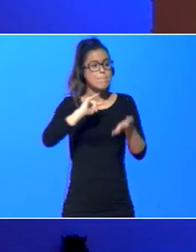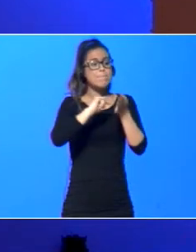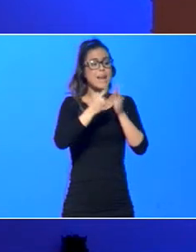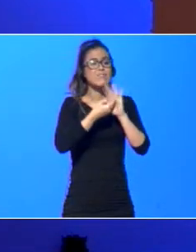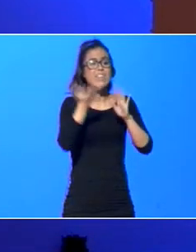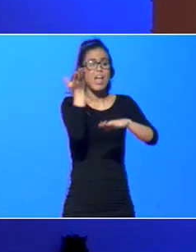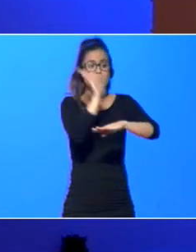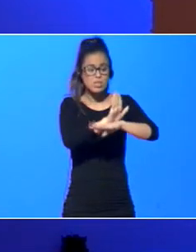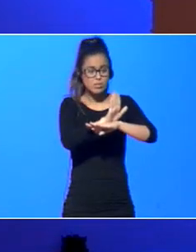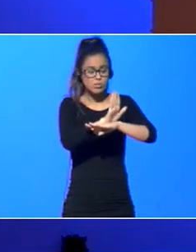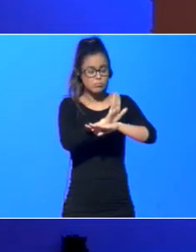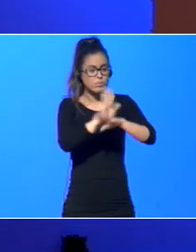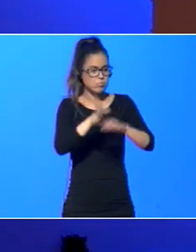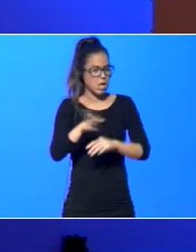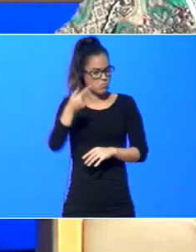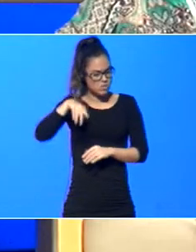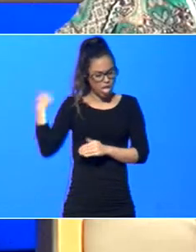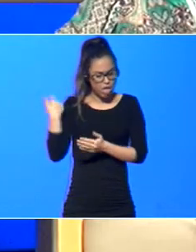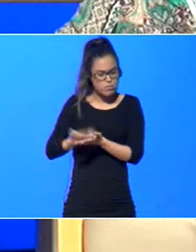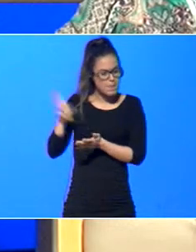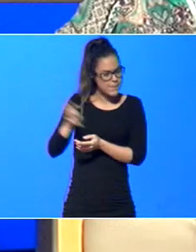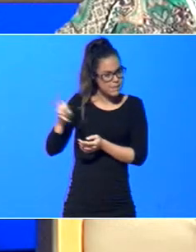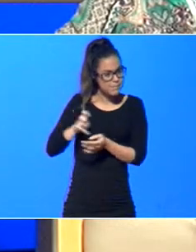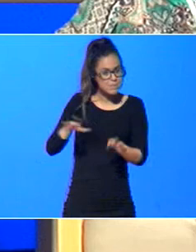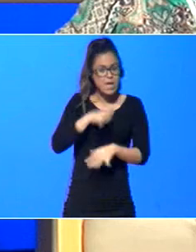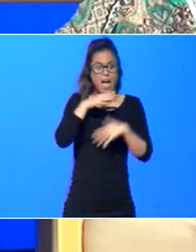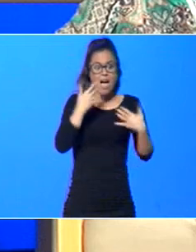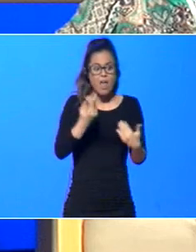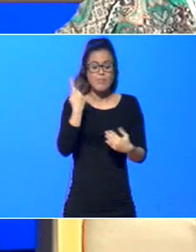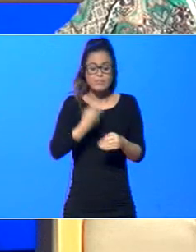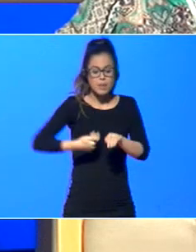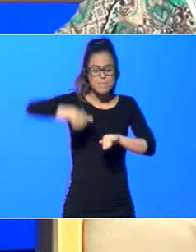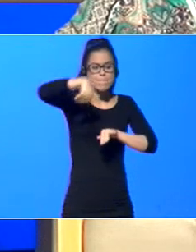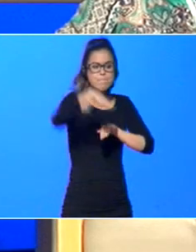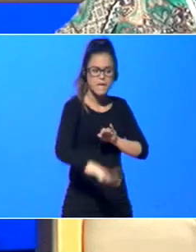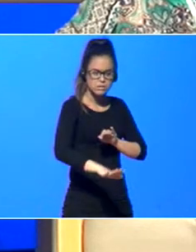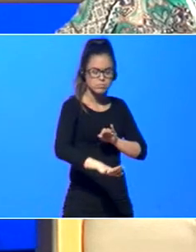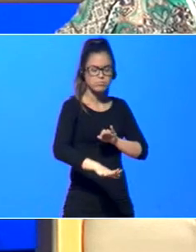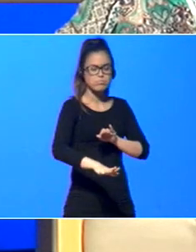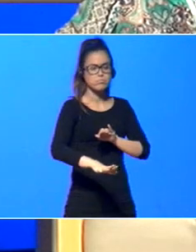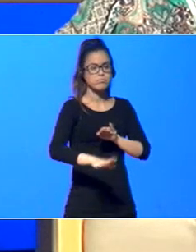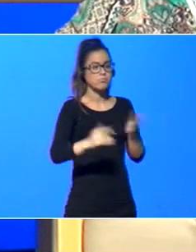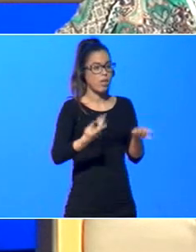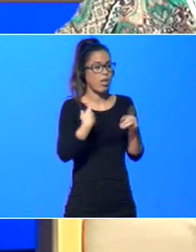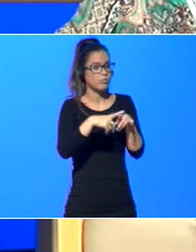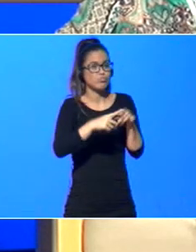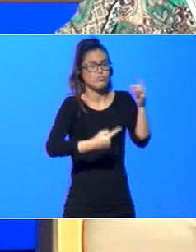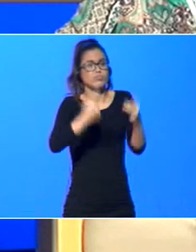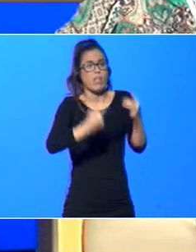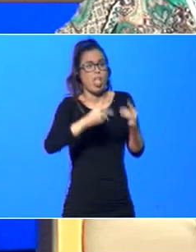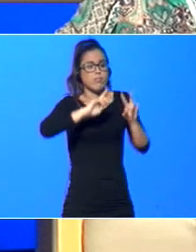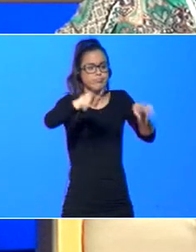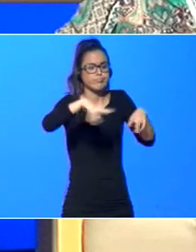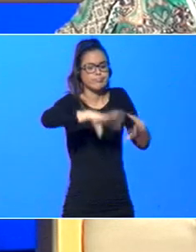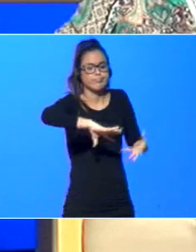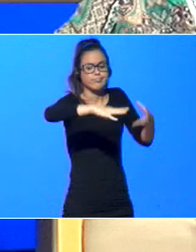baliogarriak izan dira momentu askotan, baina momentun gauz aurrera pausuak emoteko, eta gauza batzuk, egokitzapena direla